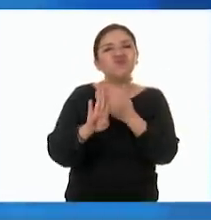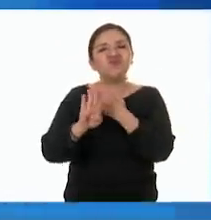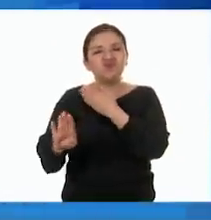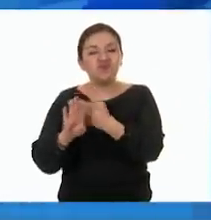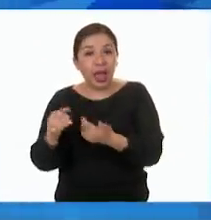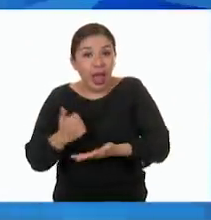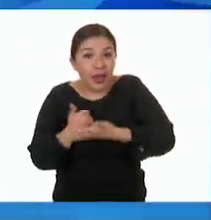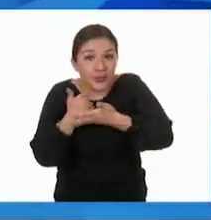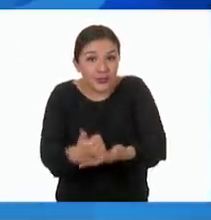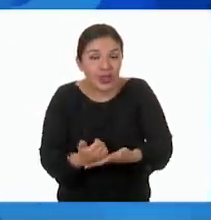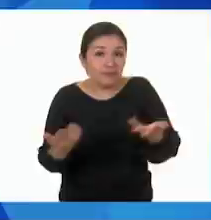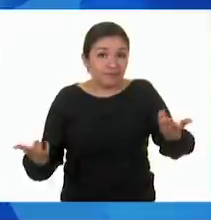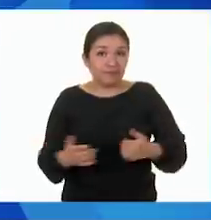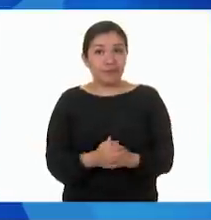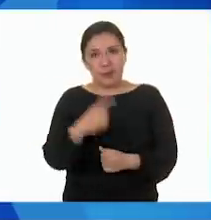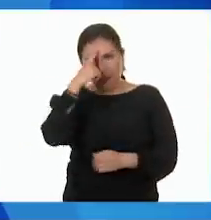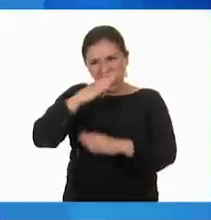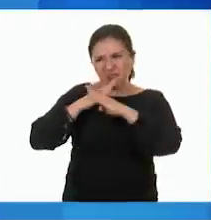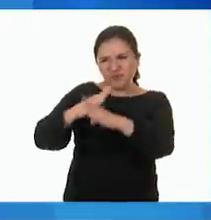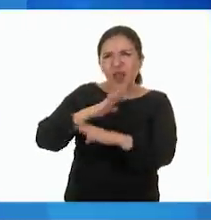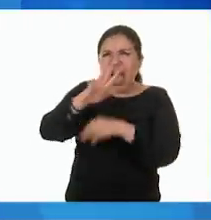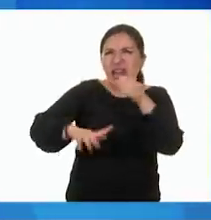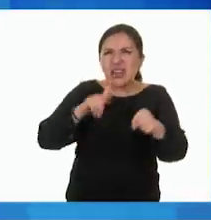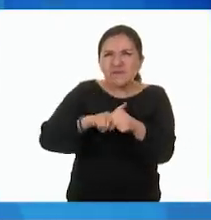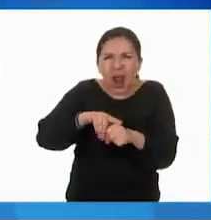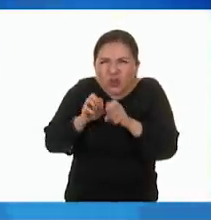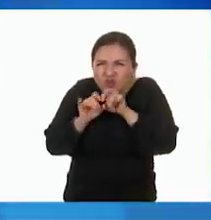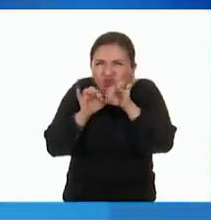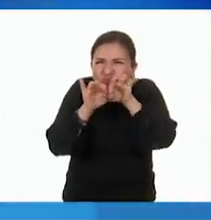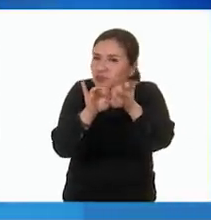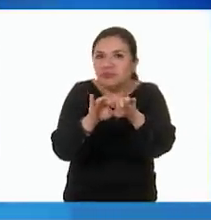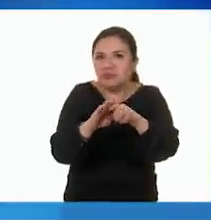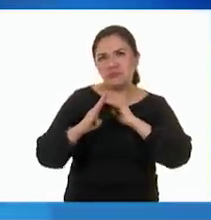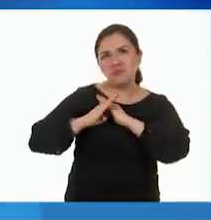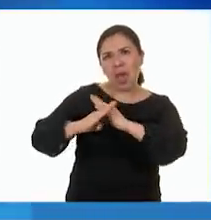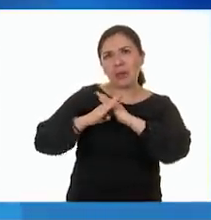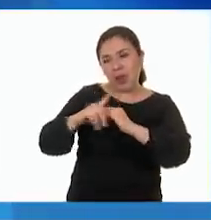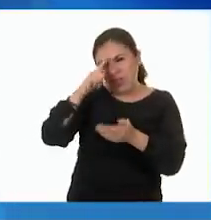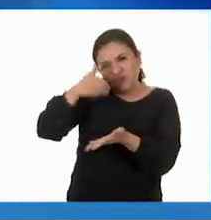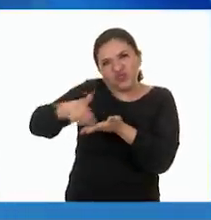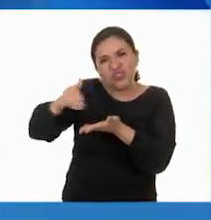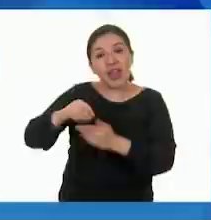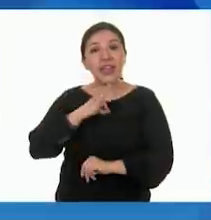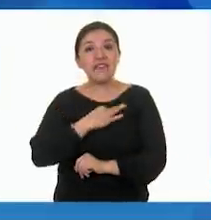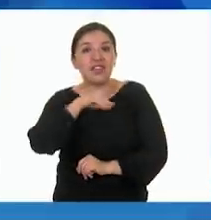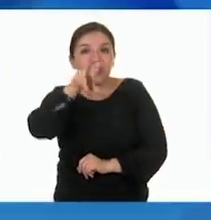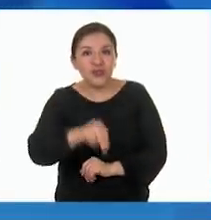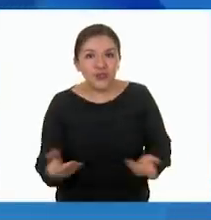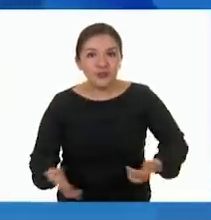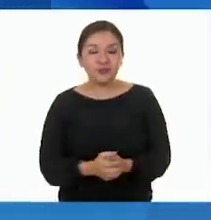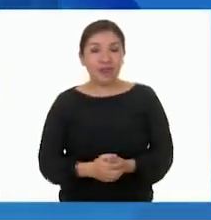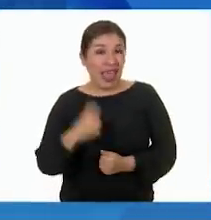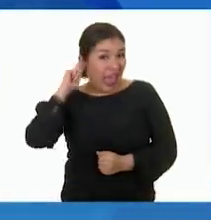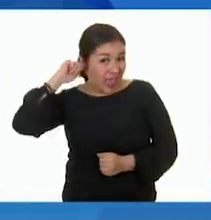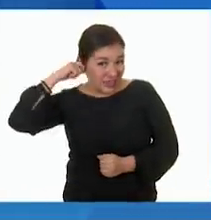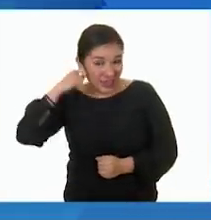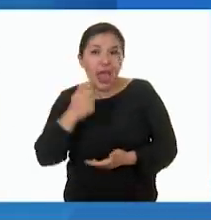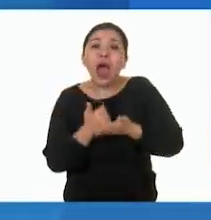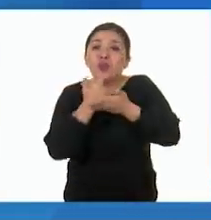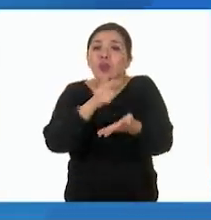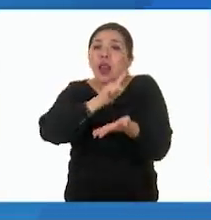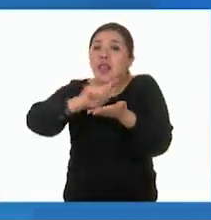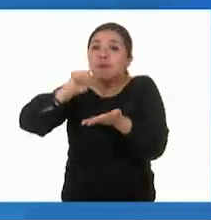contiene. Detienen a las bacterias antes de que comiencen una infección. La cerilla limpia tus